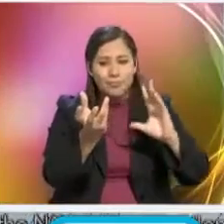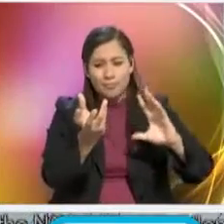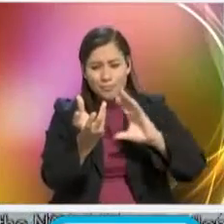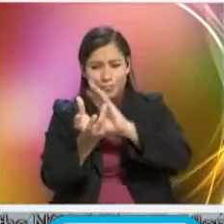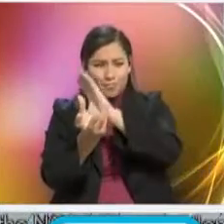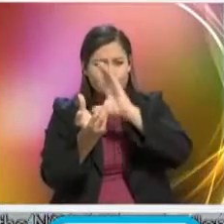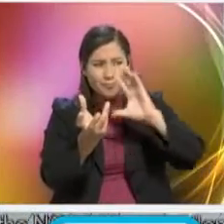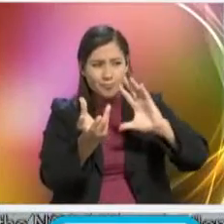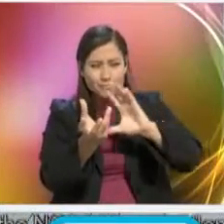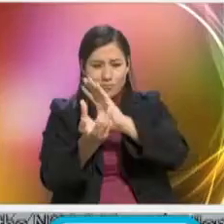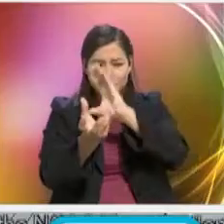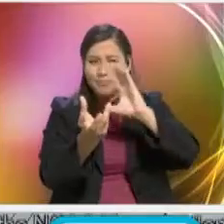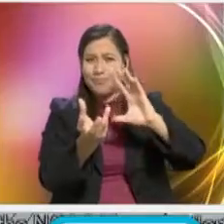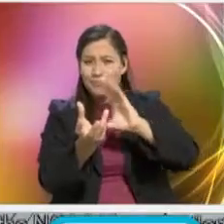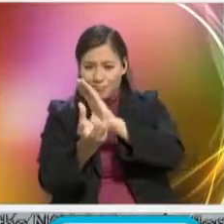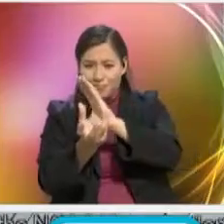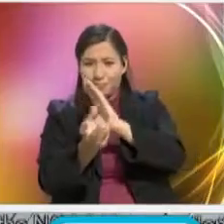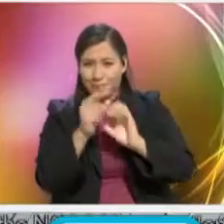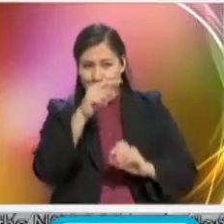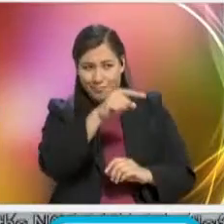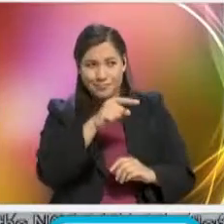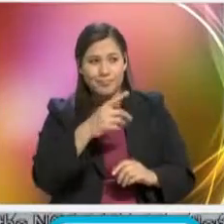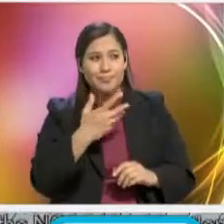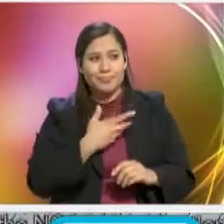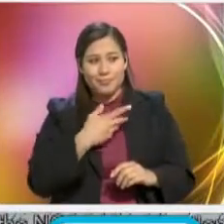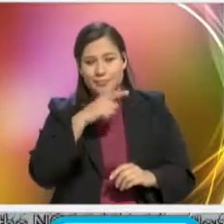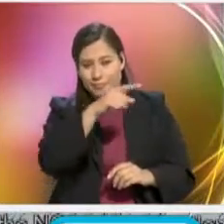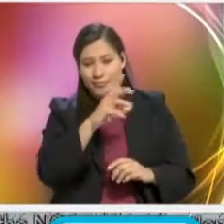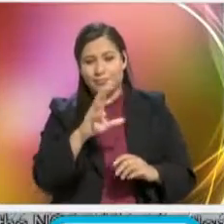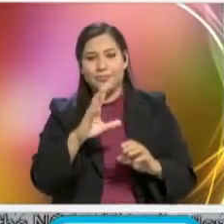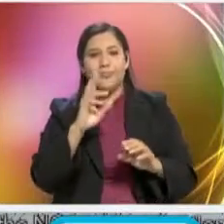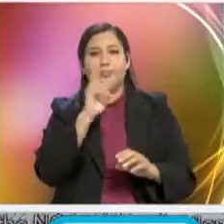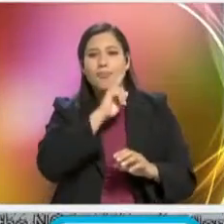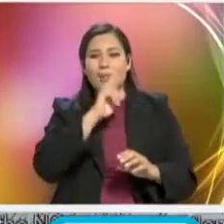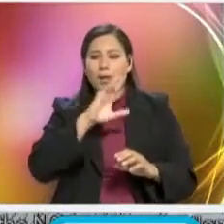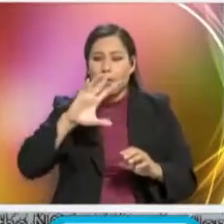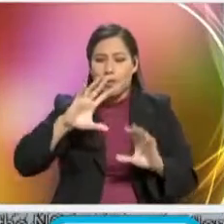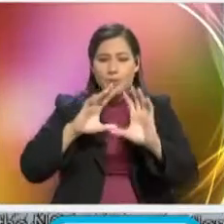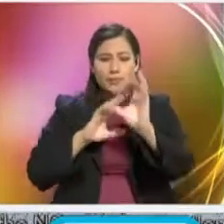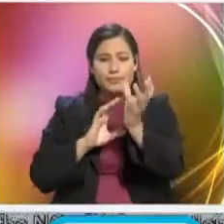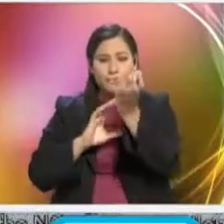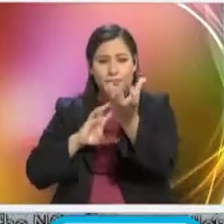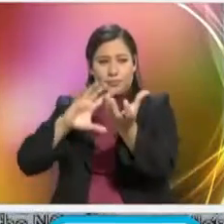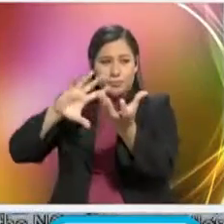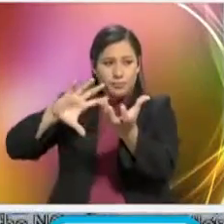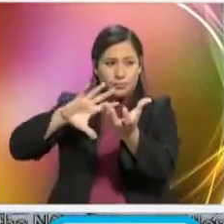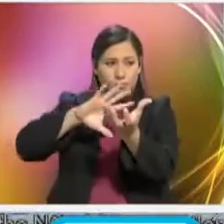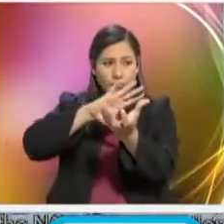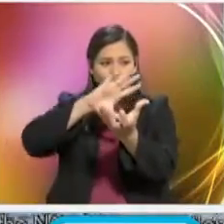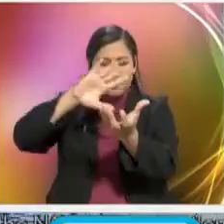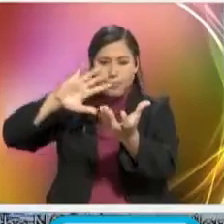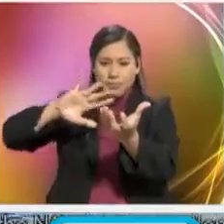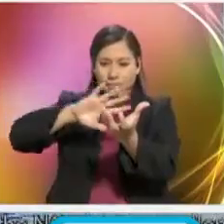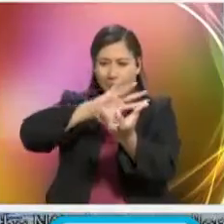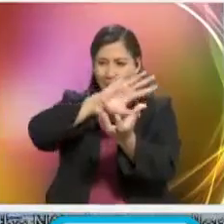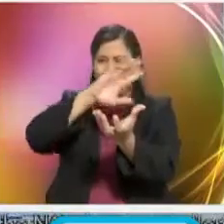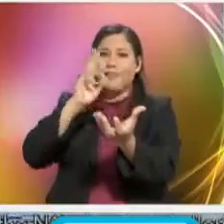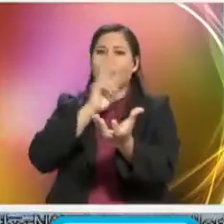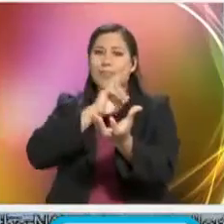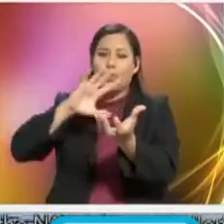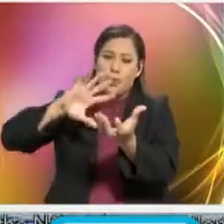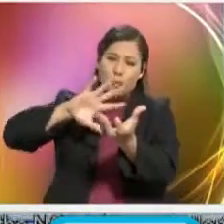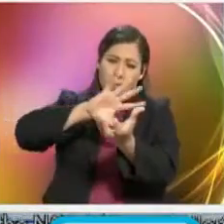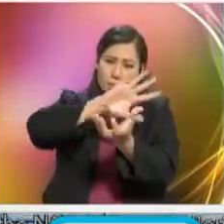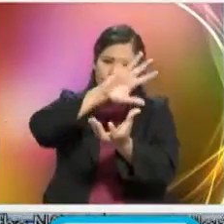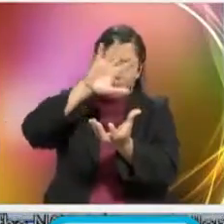¿no?, justo lo que se mueve. Acabo de prender ahí, por ejemplo, un switch que además de hacerme mirar los vientos, me